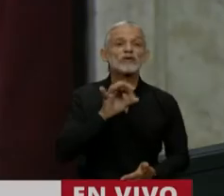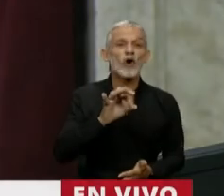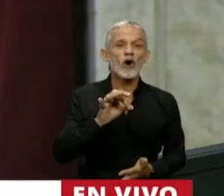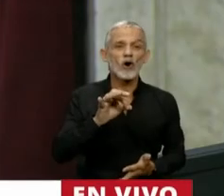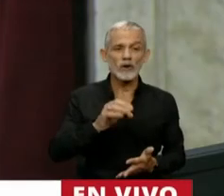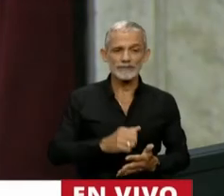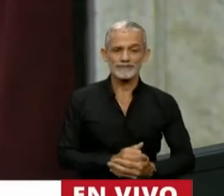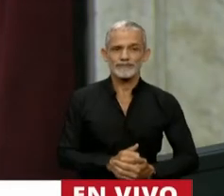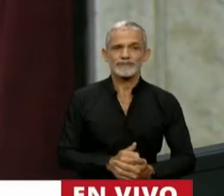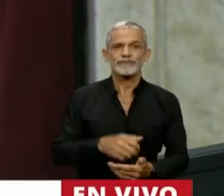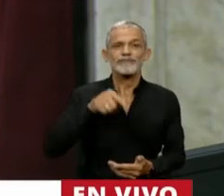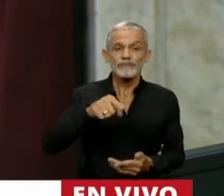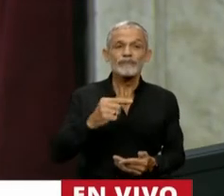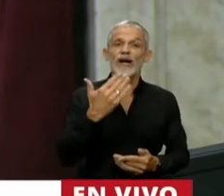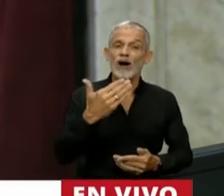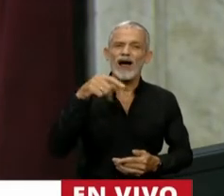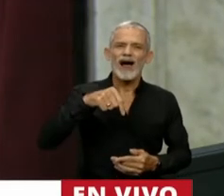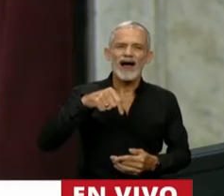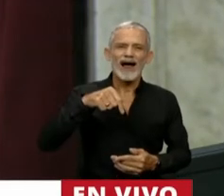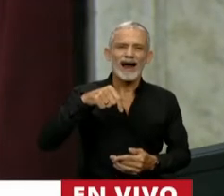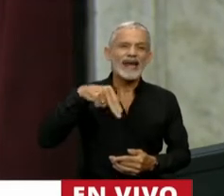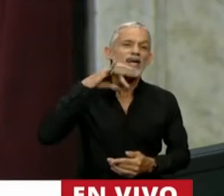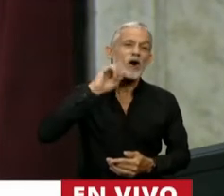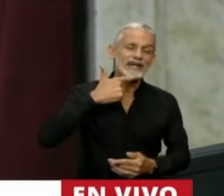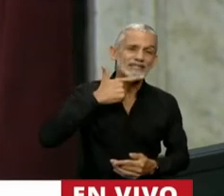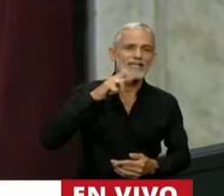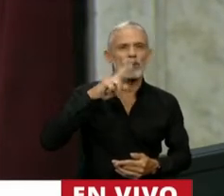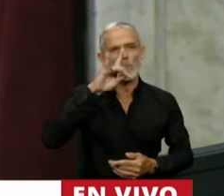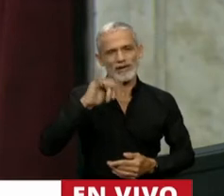uso de la palabra el diputado Nicolás Rodríguez Sá.